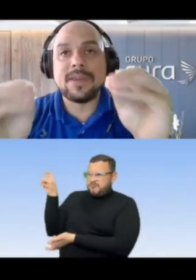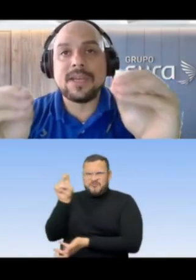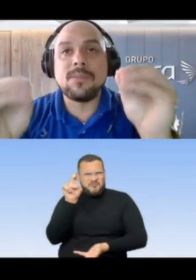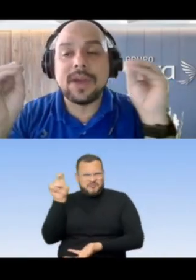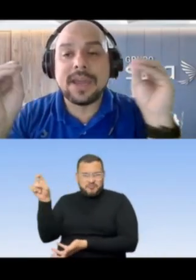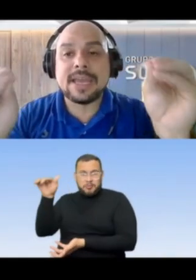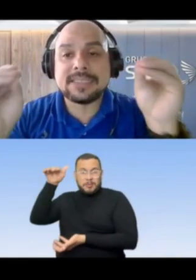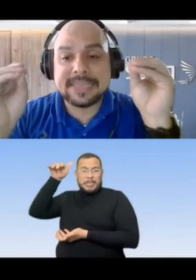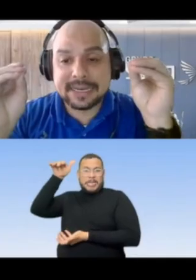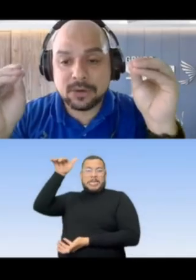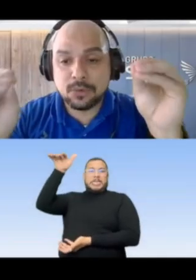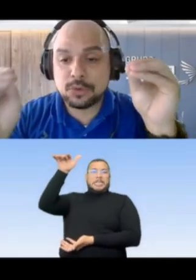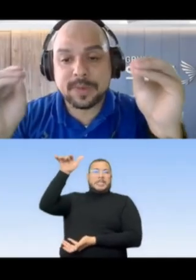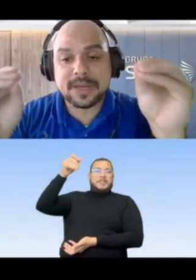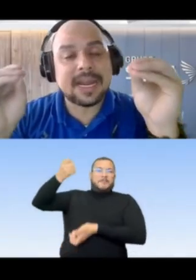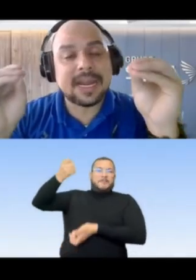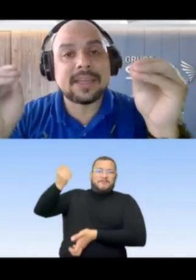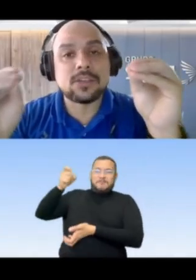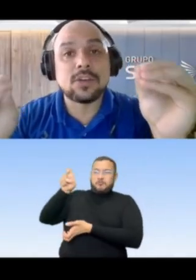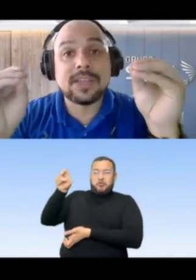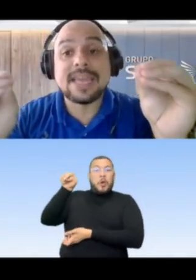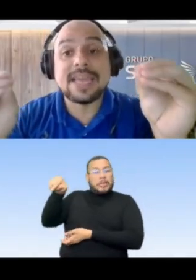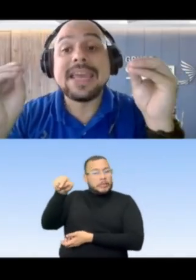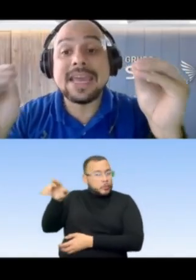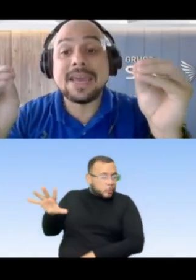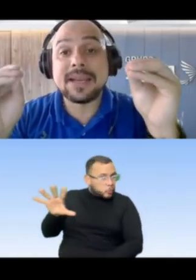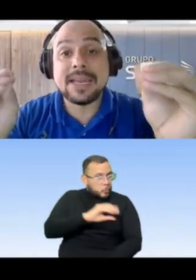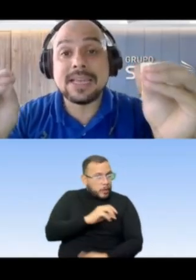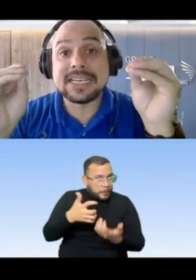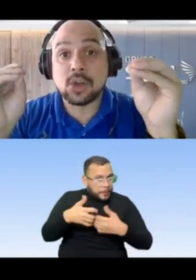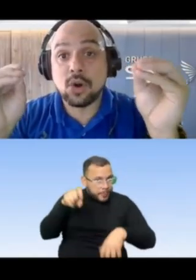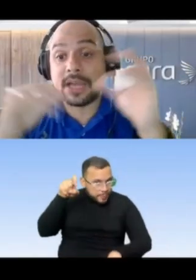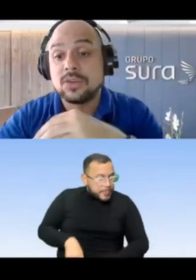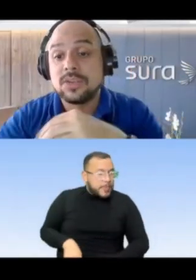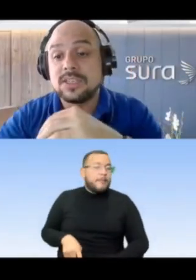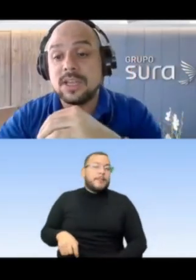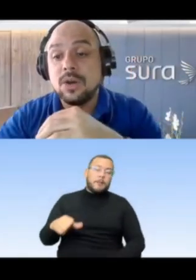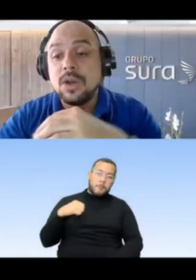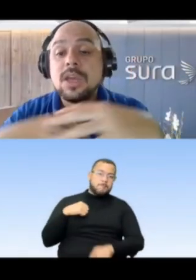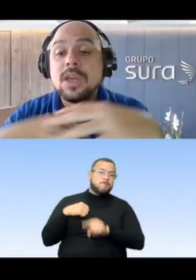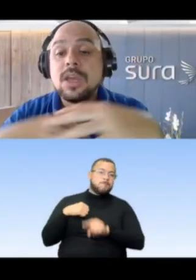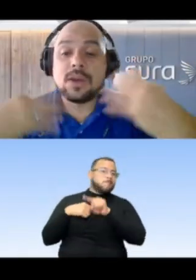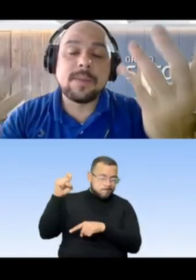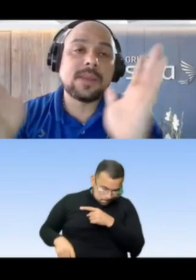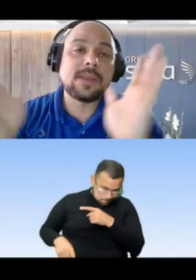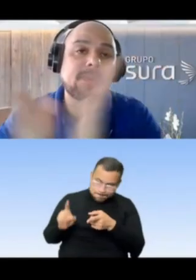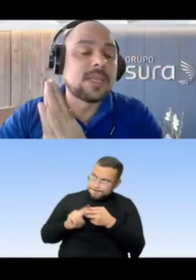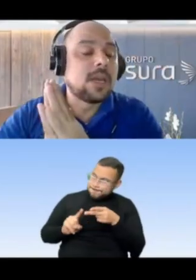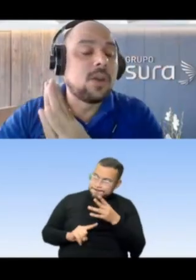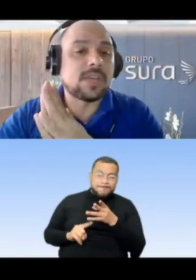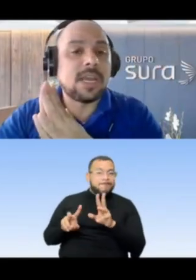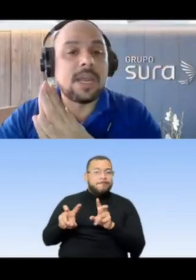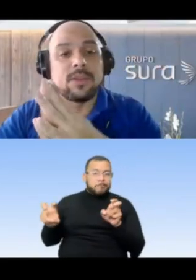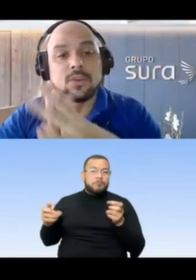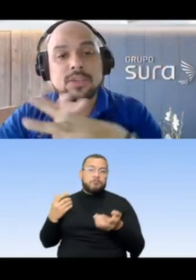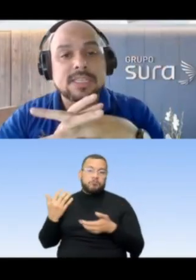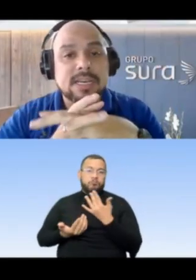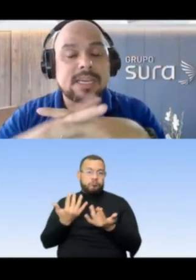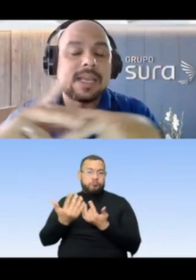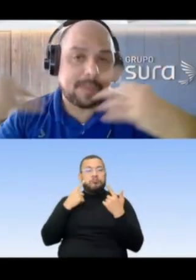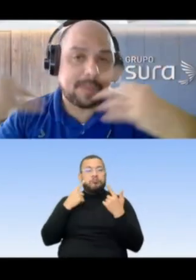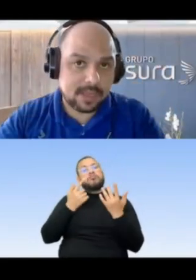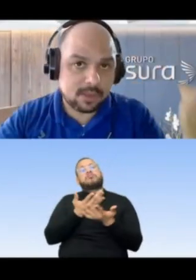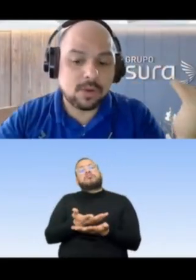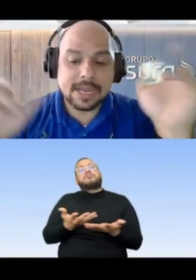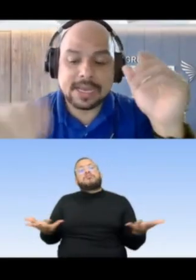debe de tener mínimo este recurso para la atención de emergencias con actos de incendio y obviamente pues los elementos